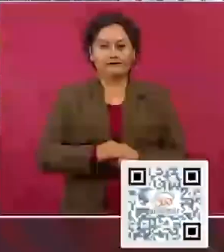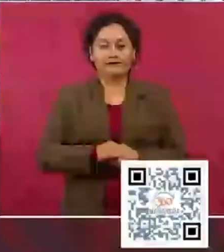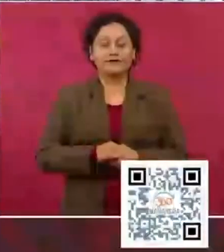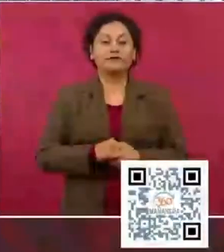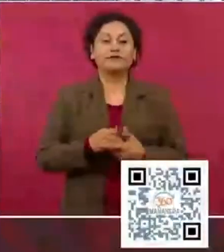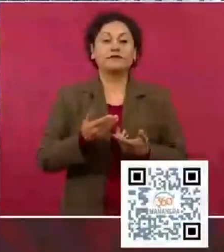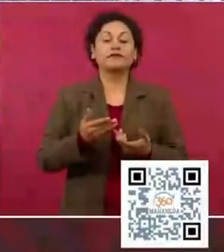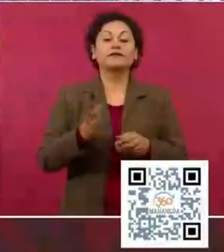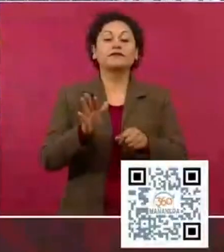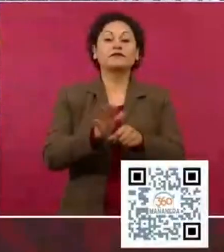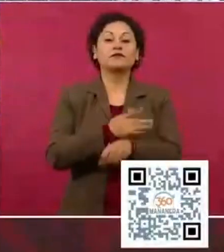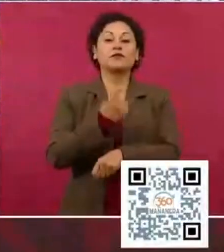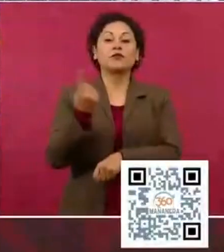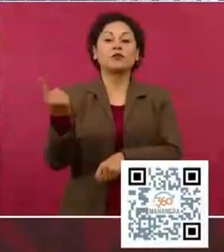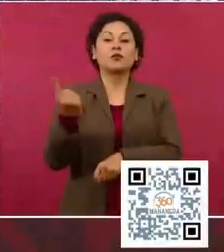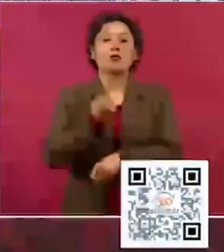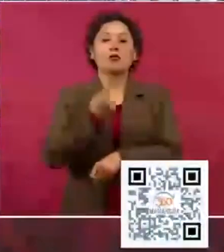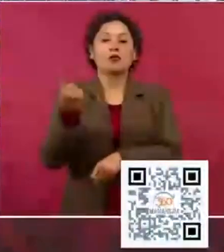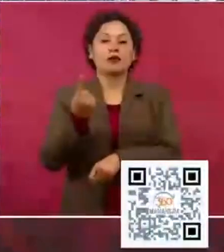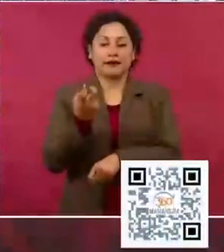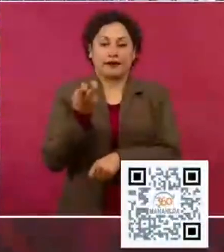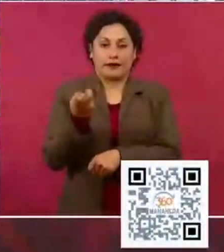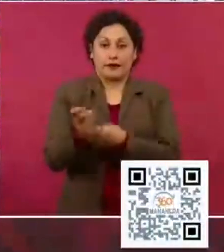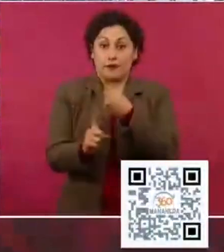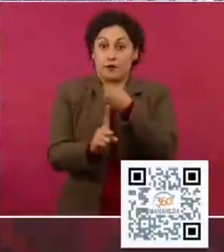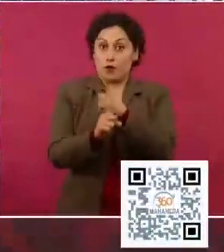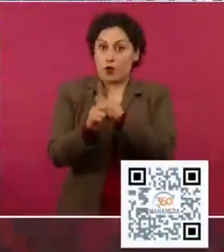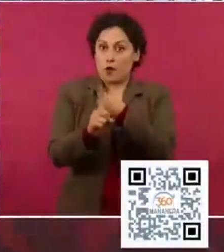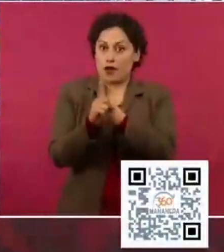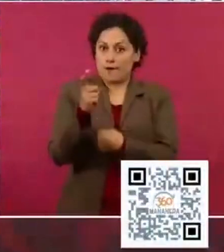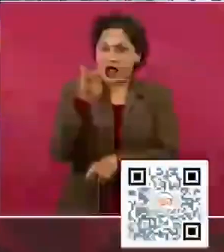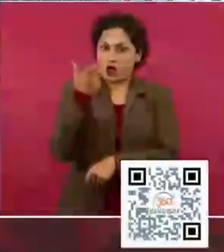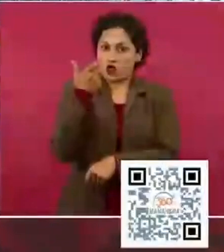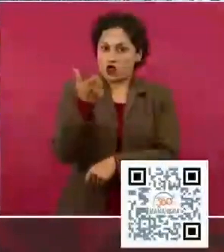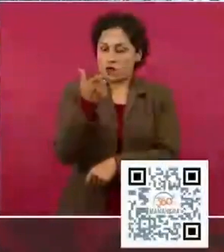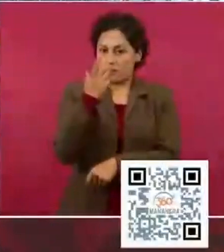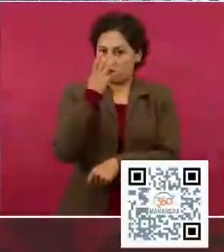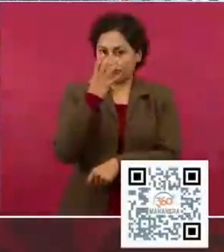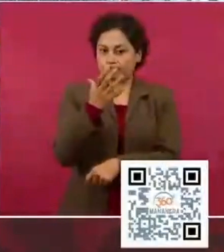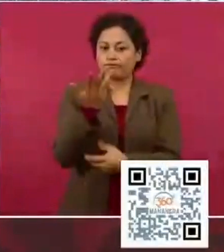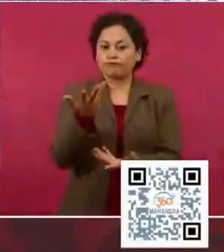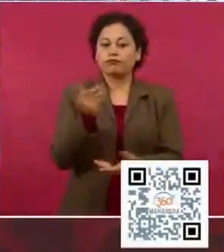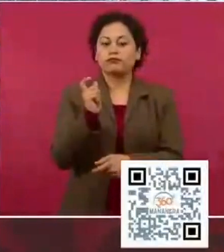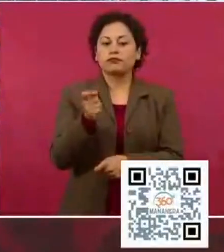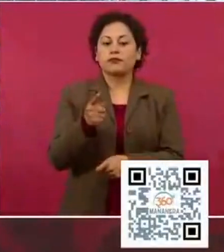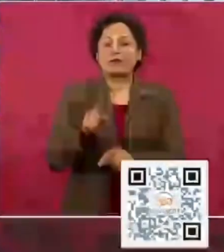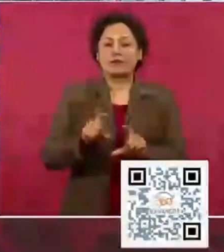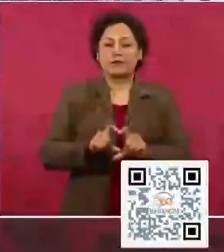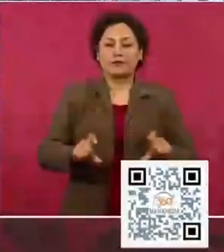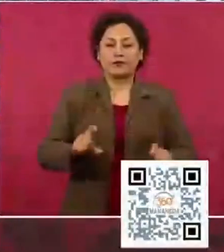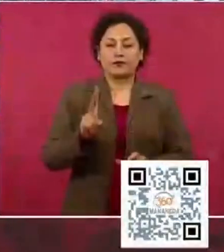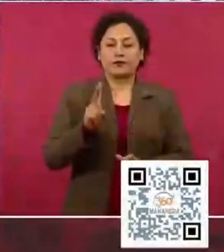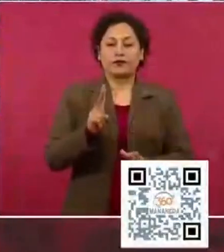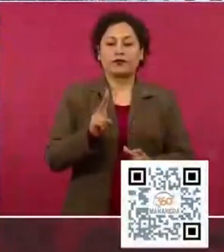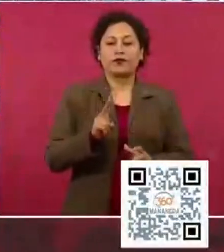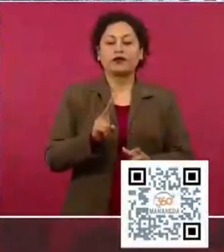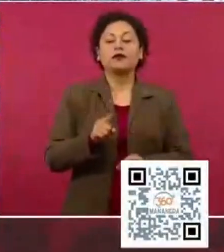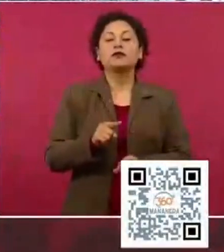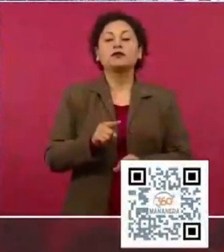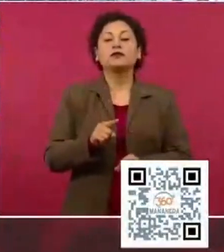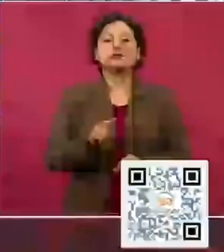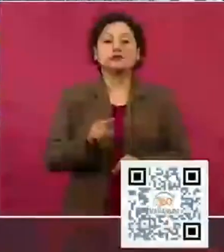qué Porque provocas una restricción un problema económico serio entonces 294.816 Nicaragua